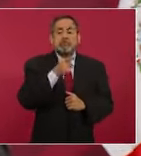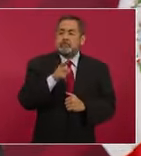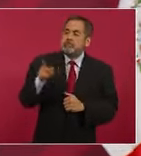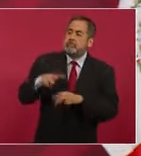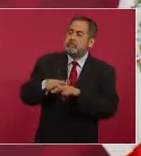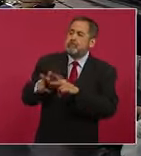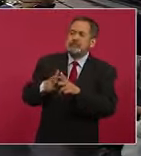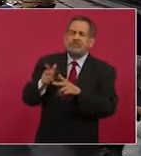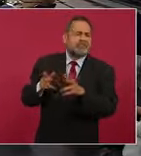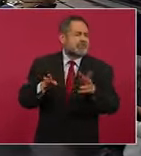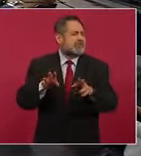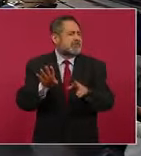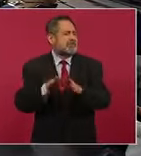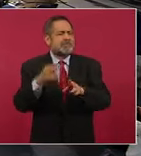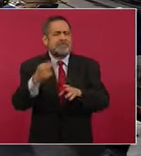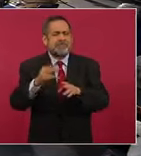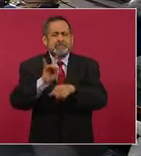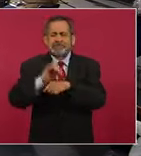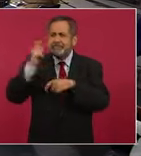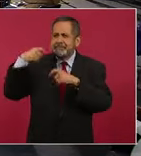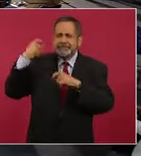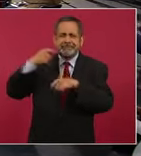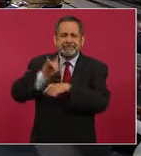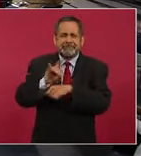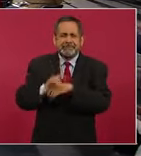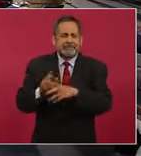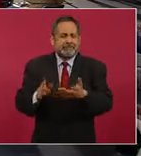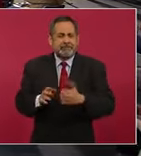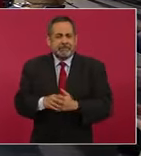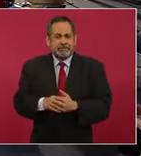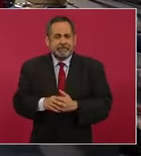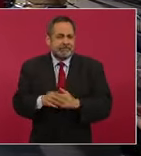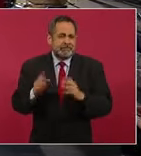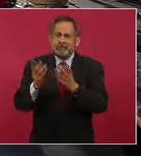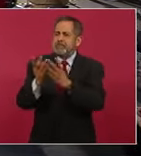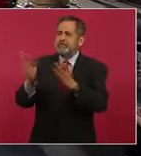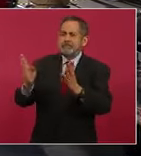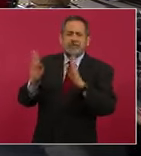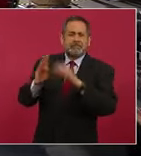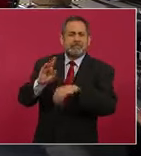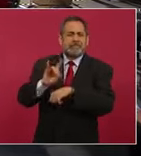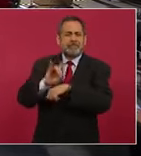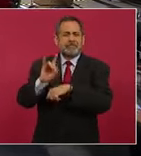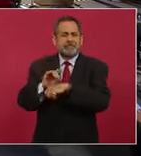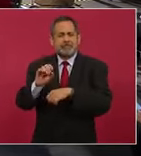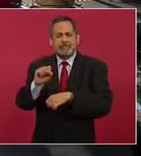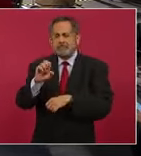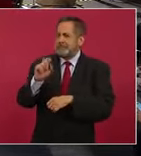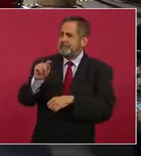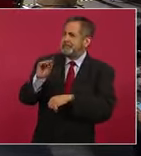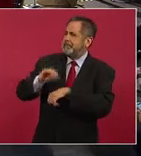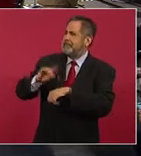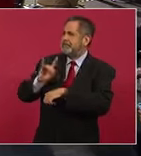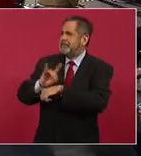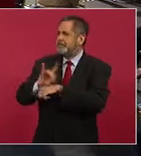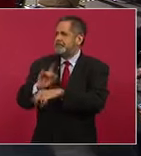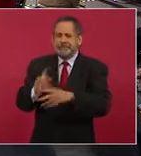¿cómo es que le llaman donde graban? Un estudio. Un simulador.